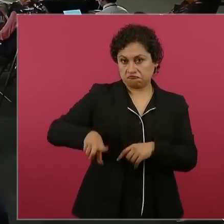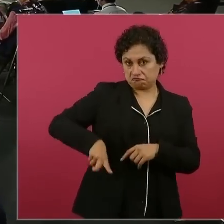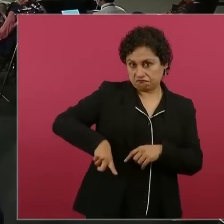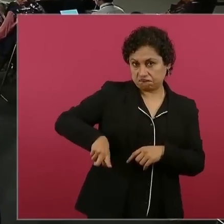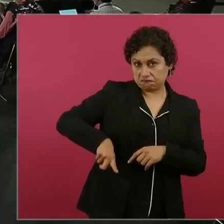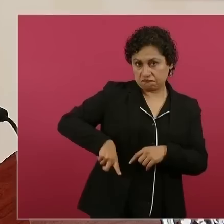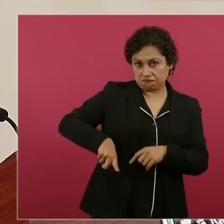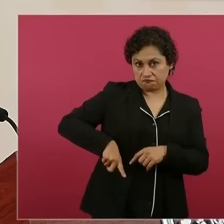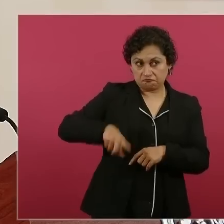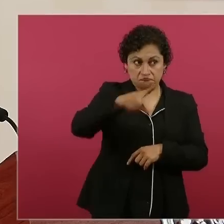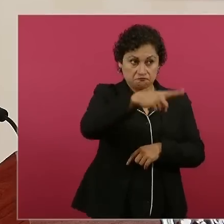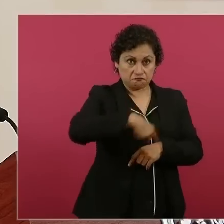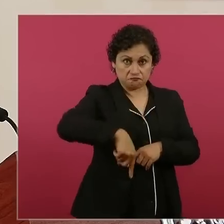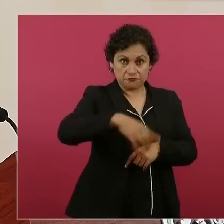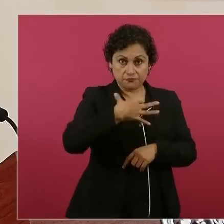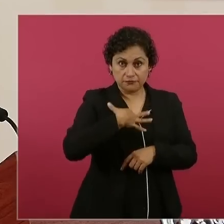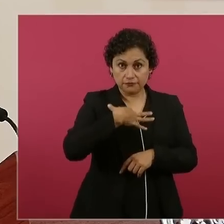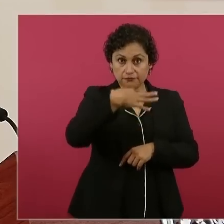para lo que me eligieron.